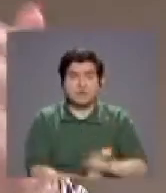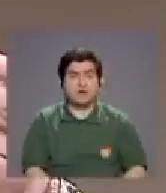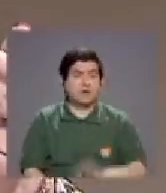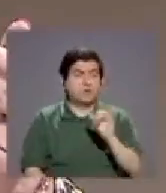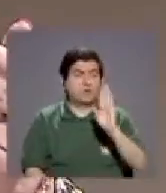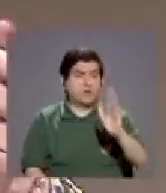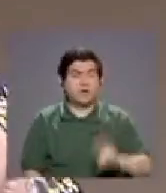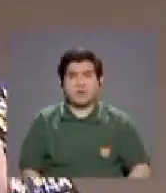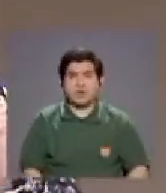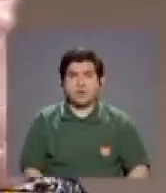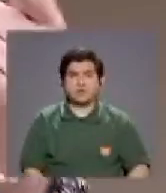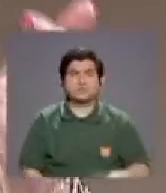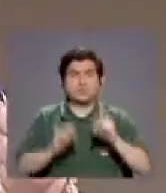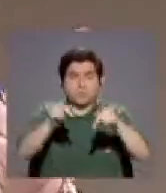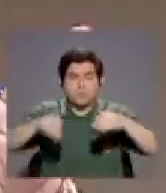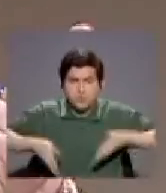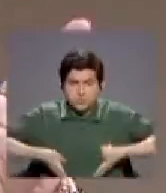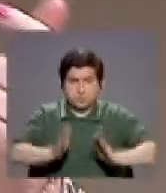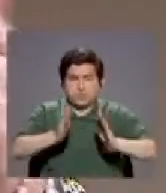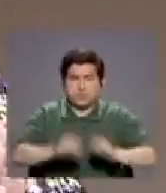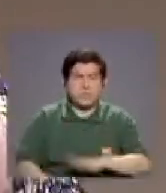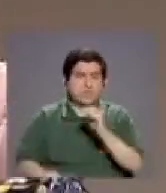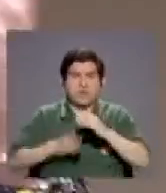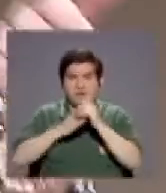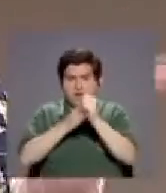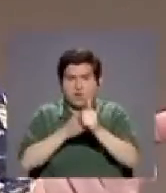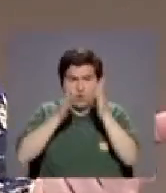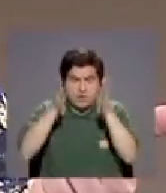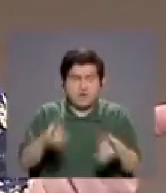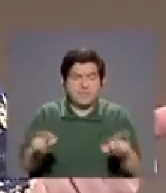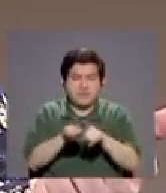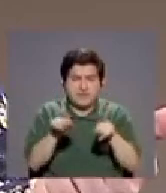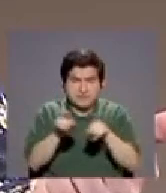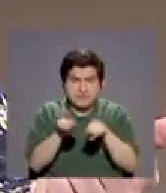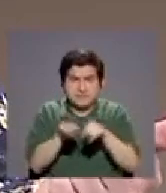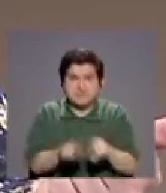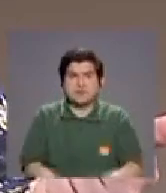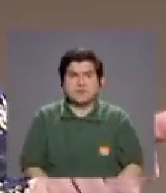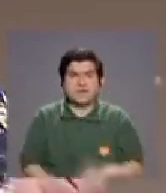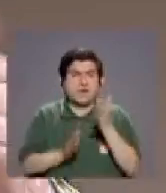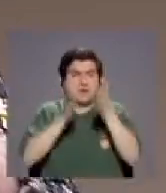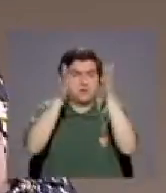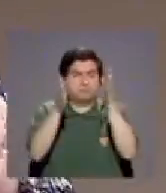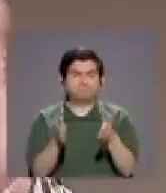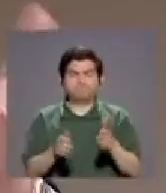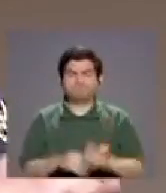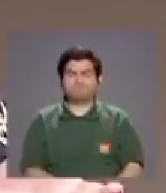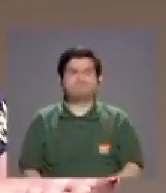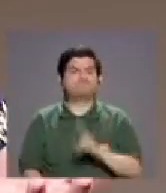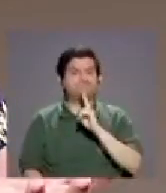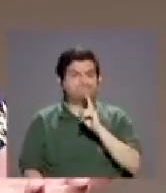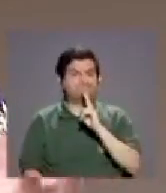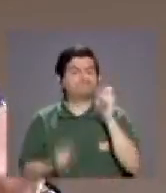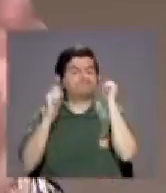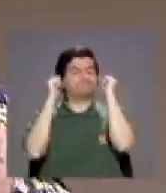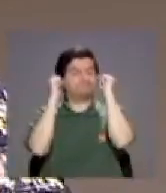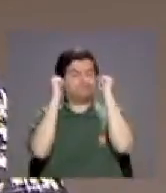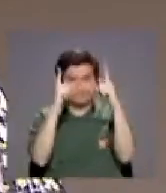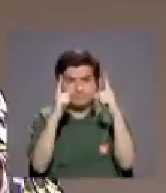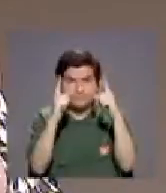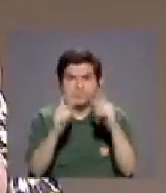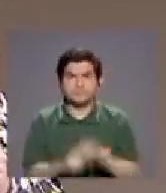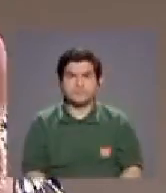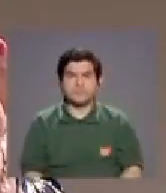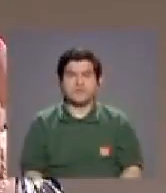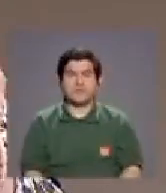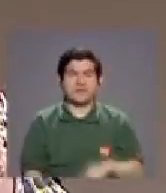vida reproductiva, a su vida de lideresas y también a su vida de cuidadoras, y realmente es impresionante. Porque